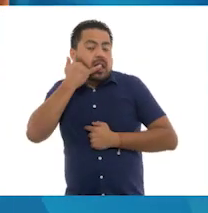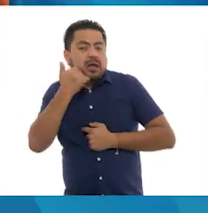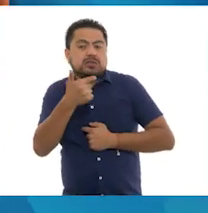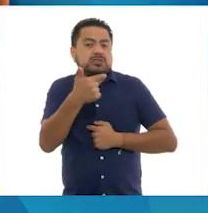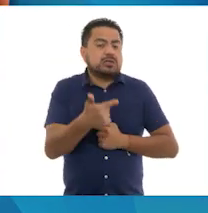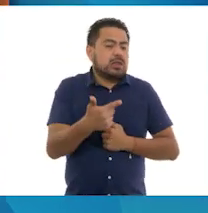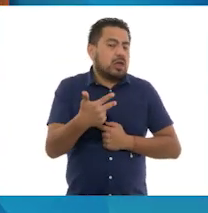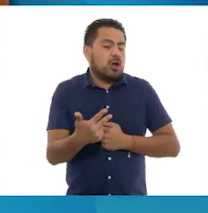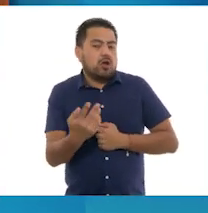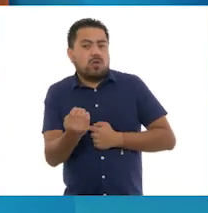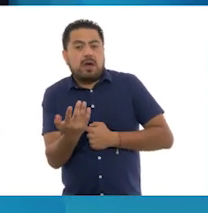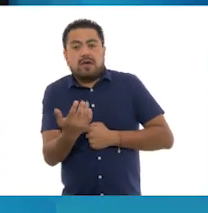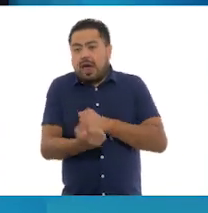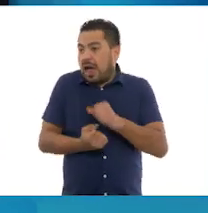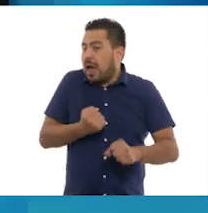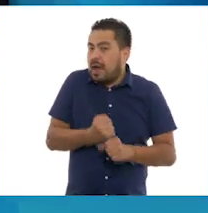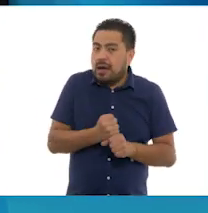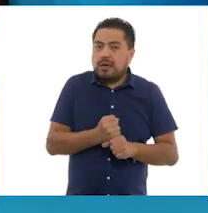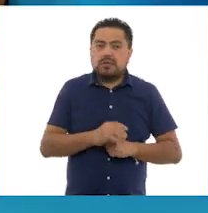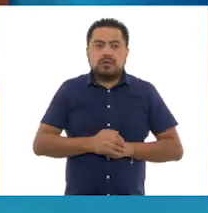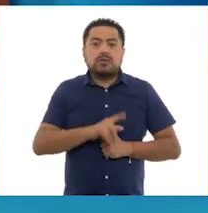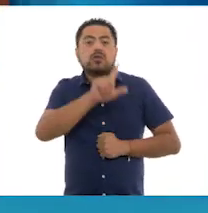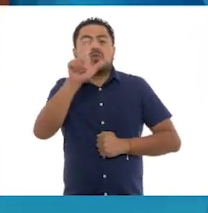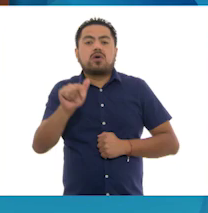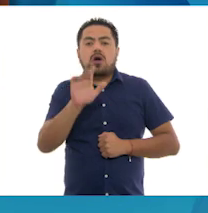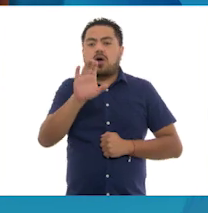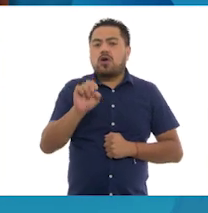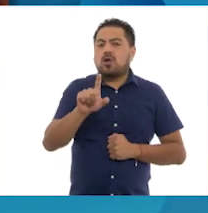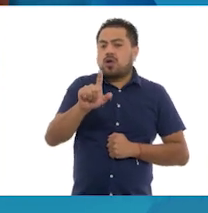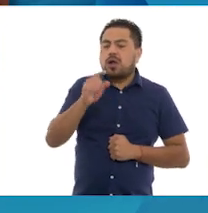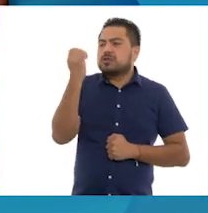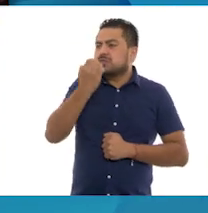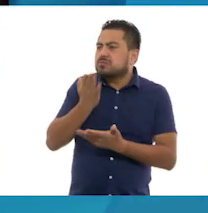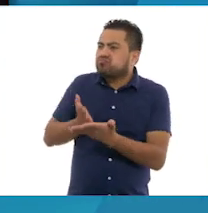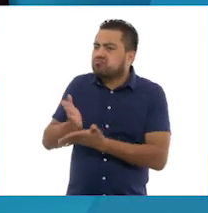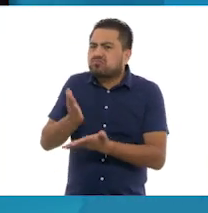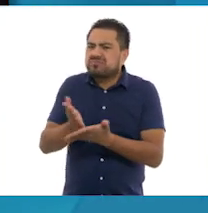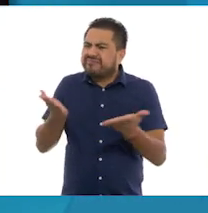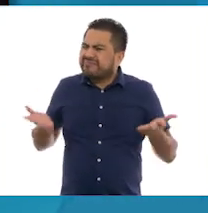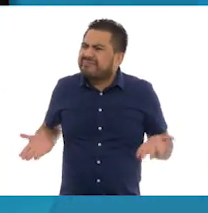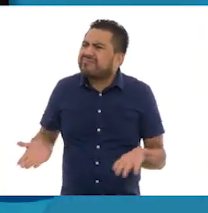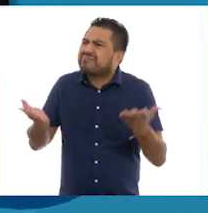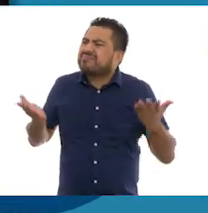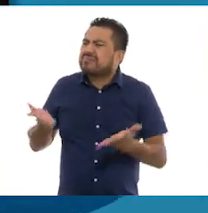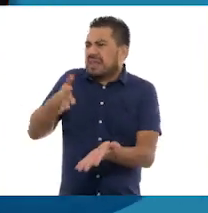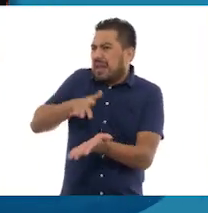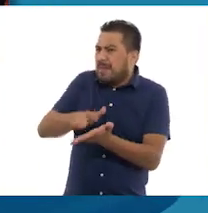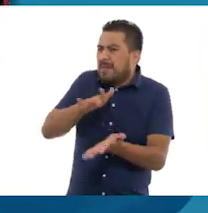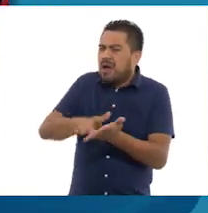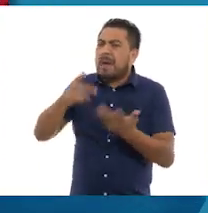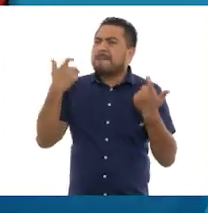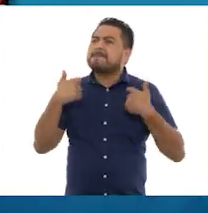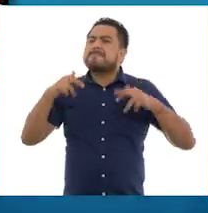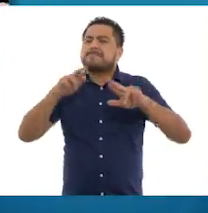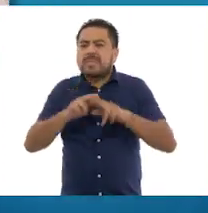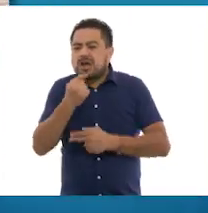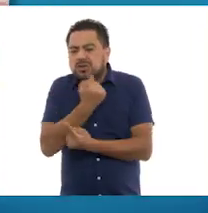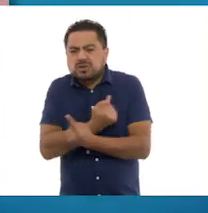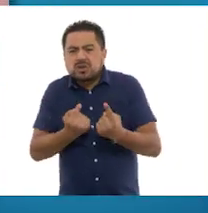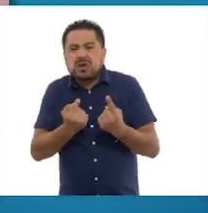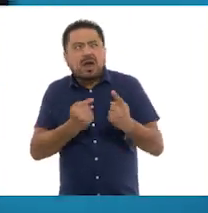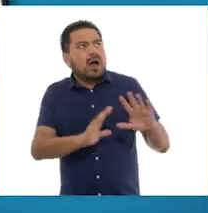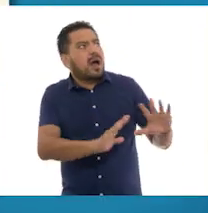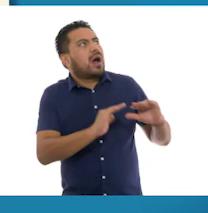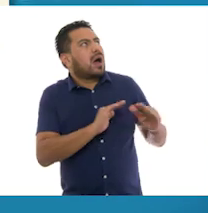7, 8, 9 años y luego van a su colonia, a su escuela, a su comunidad y apoyan a los maestros, apoyan a los niños o enseñan lo que han